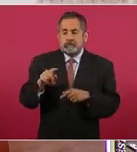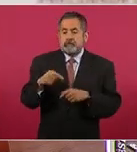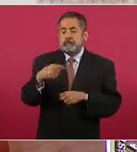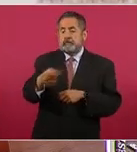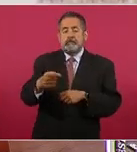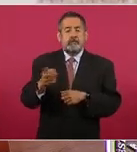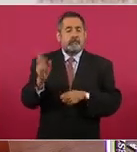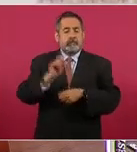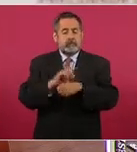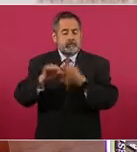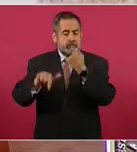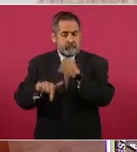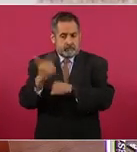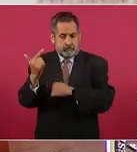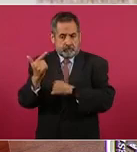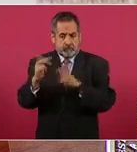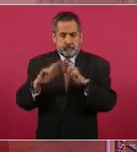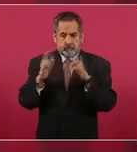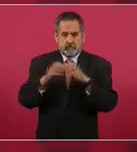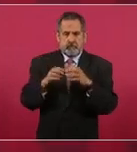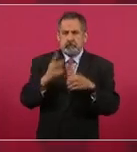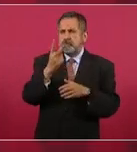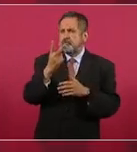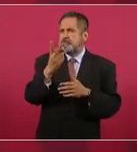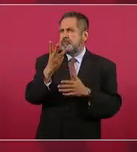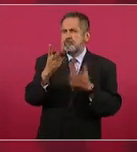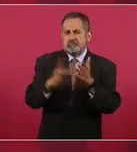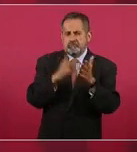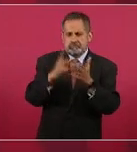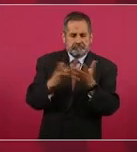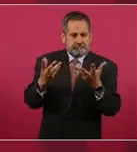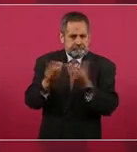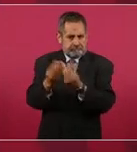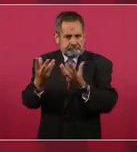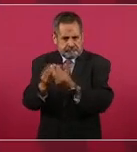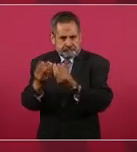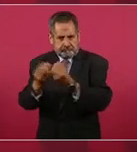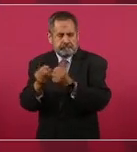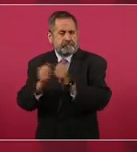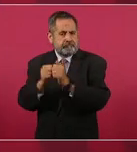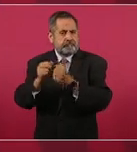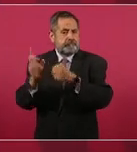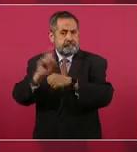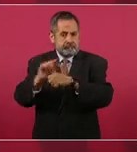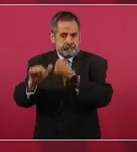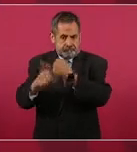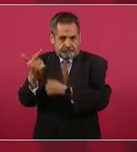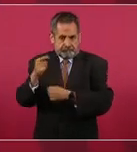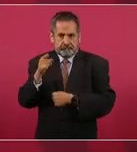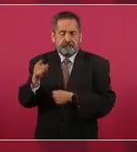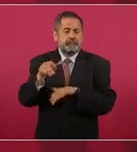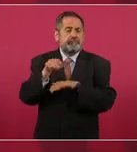los encuentros, porque van a ser dos o tres, tiene que ver con